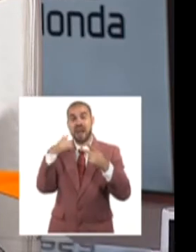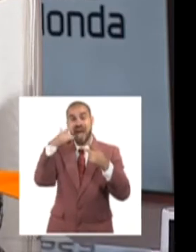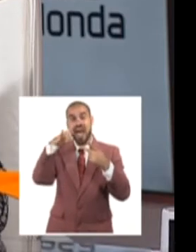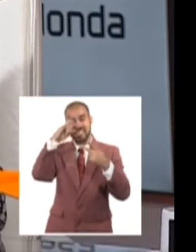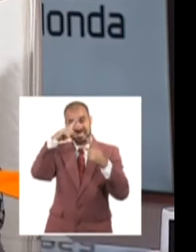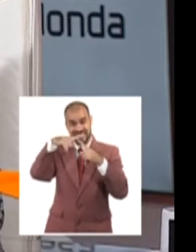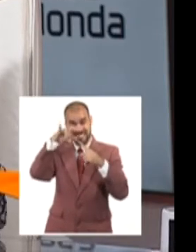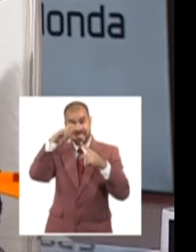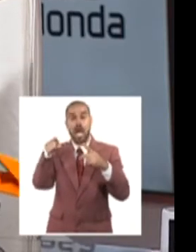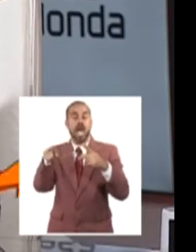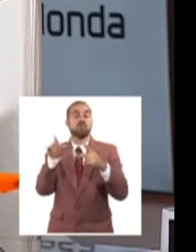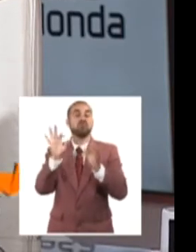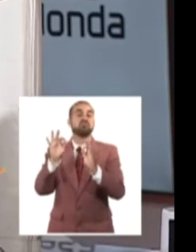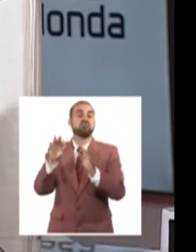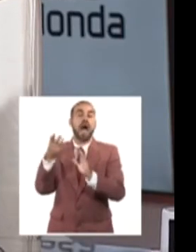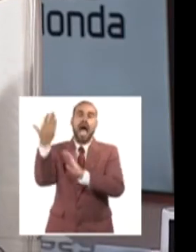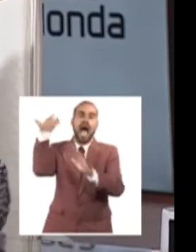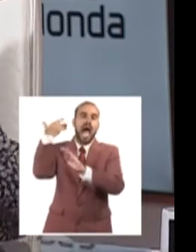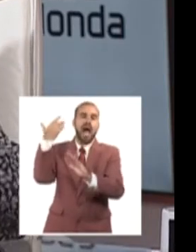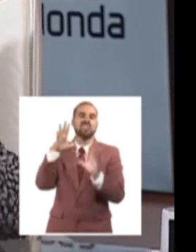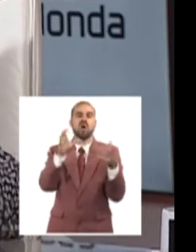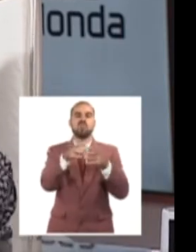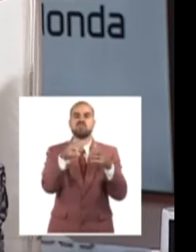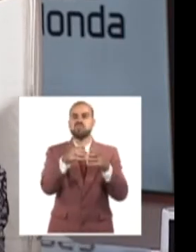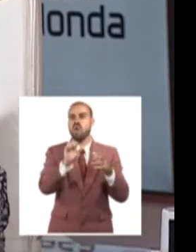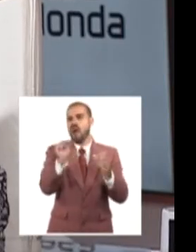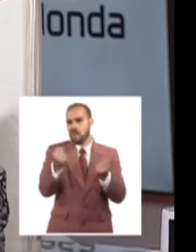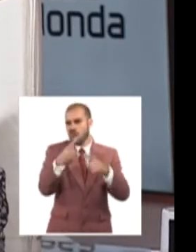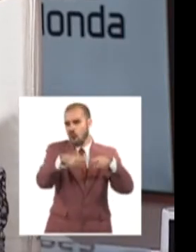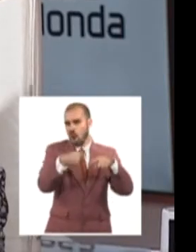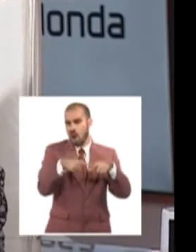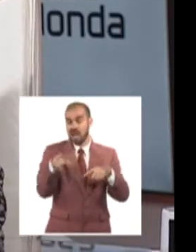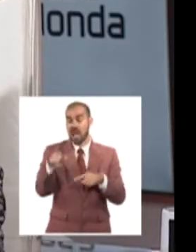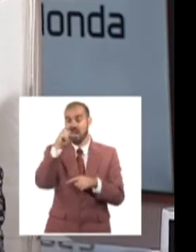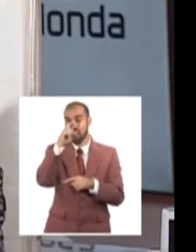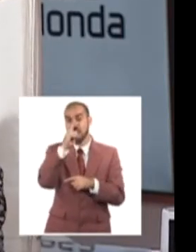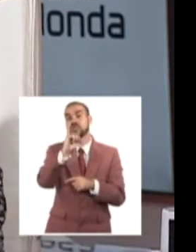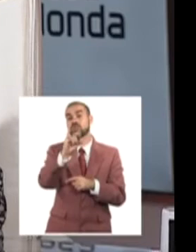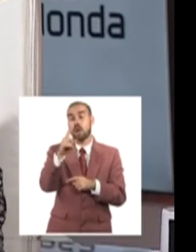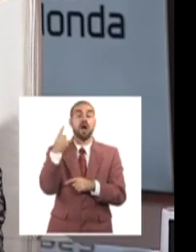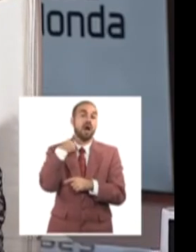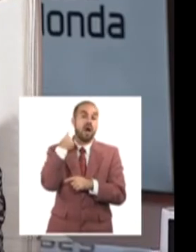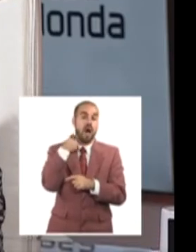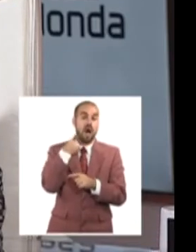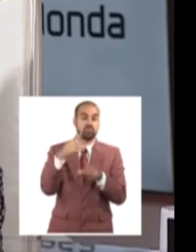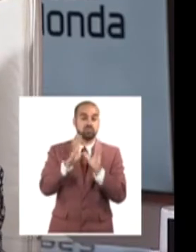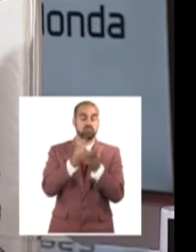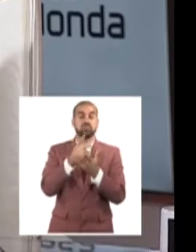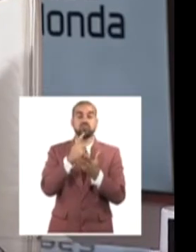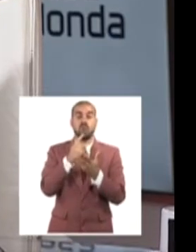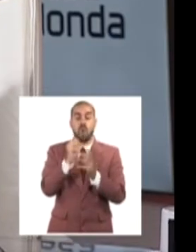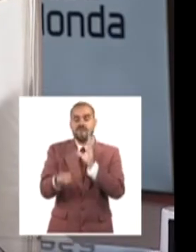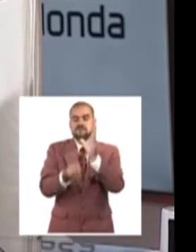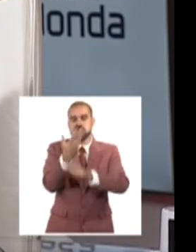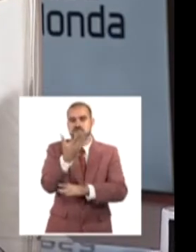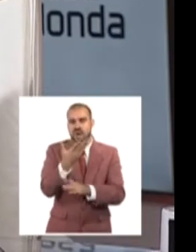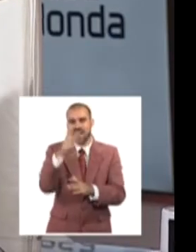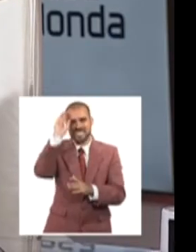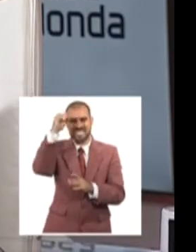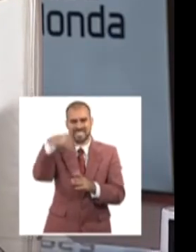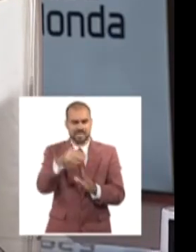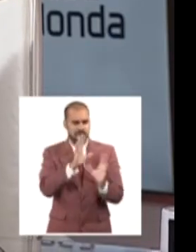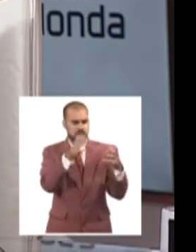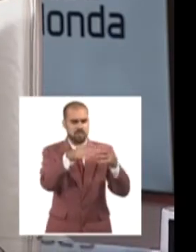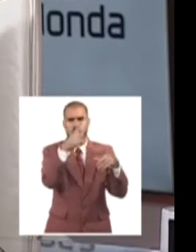a quien tiene 69 años fue fundador del partido de la socialdemocracia brasileña que es el partido de fernando henrique